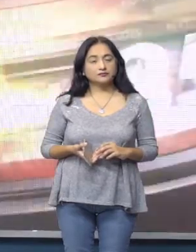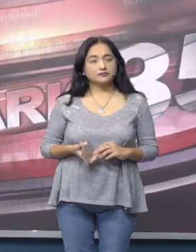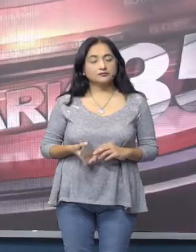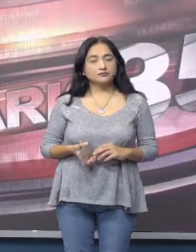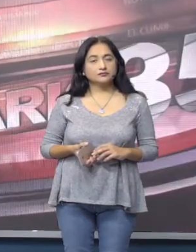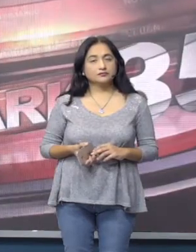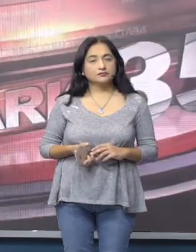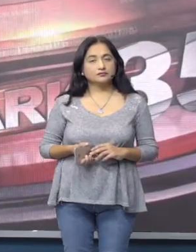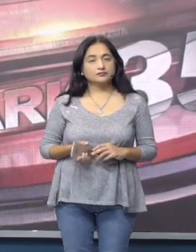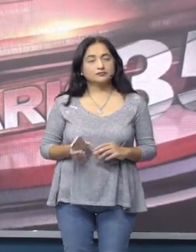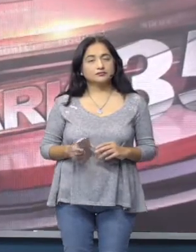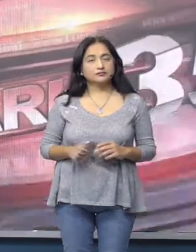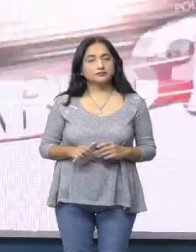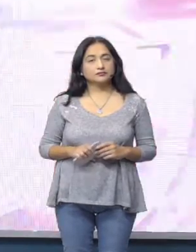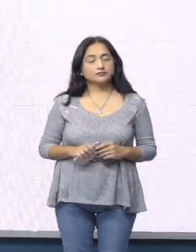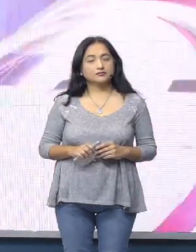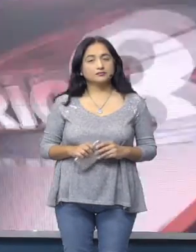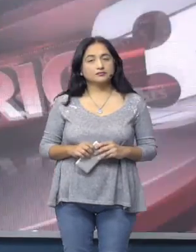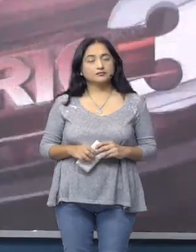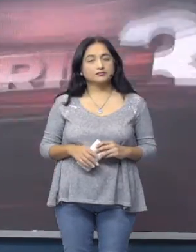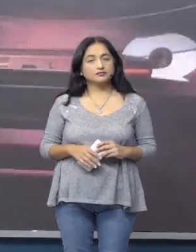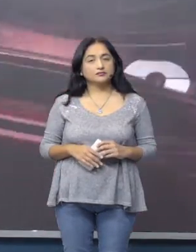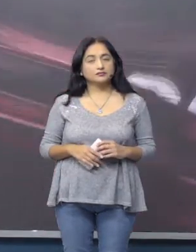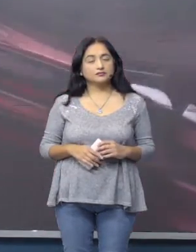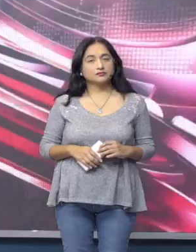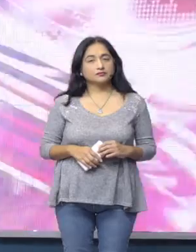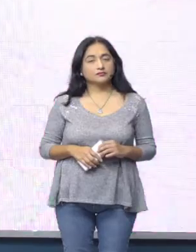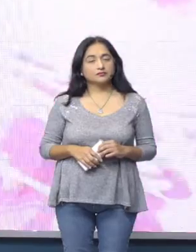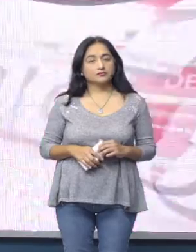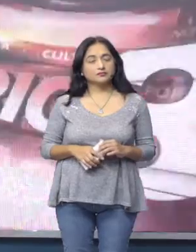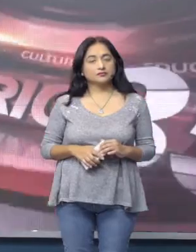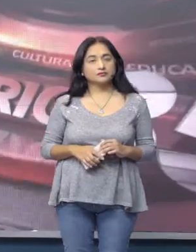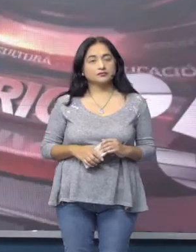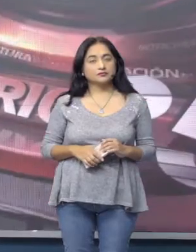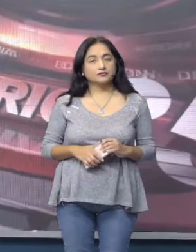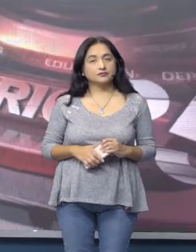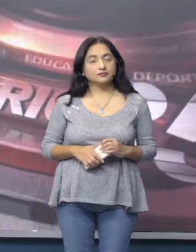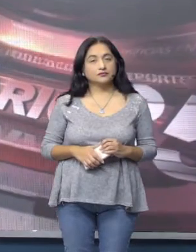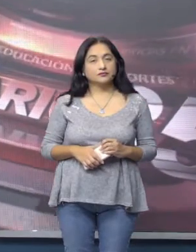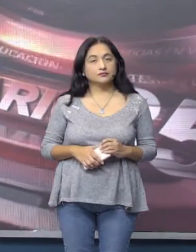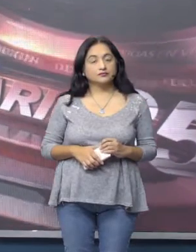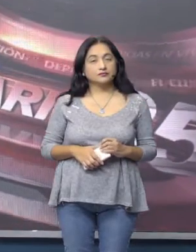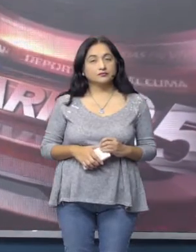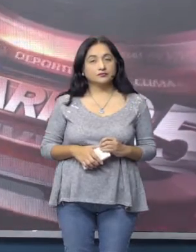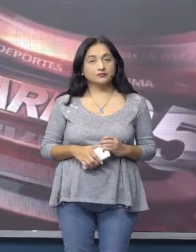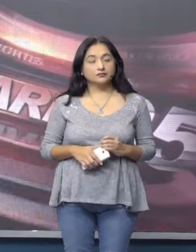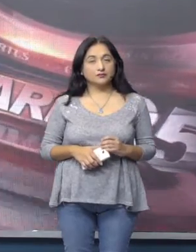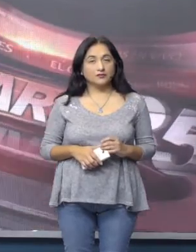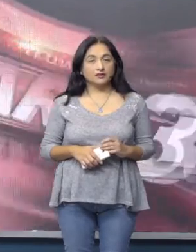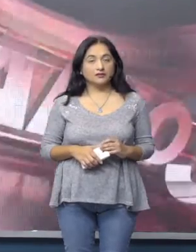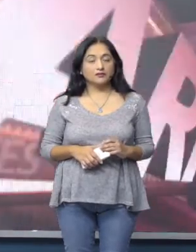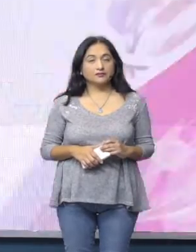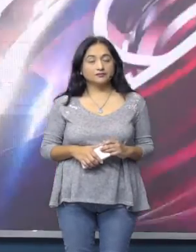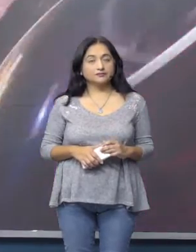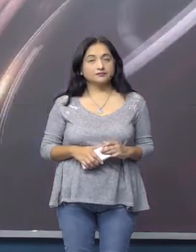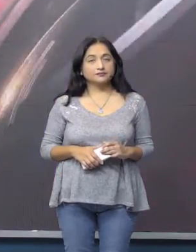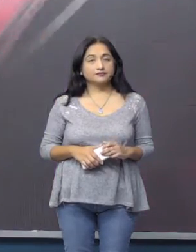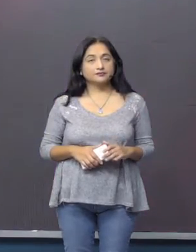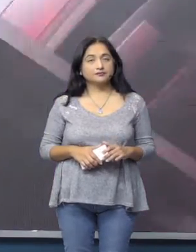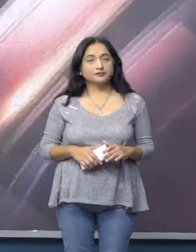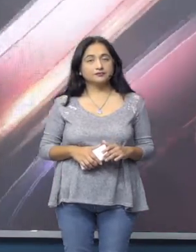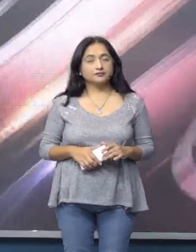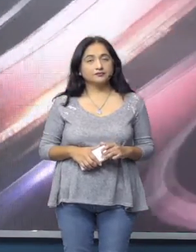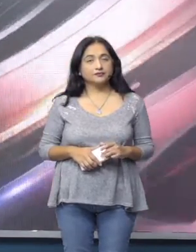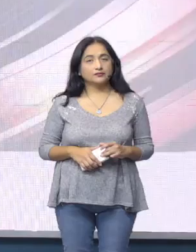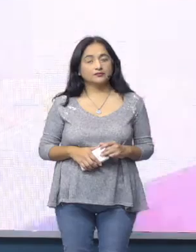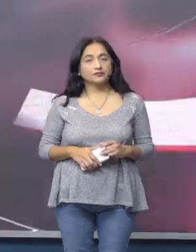de tomar conocimiento cuando se cobre este doble fonito, que tal vez para el mes